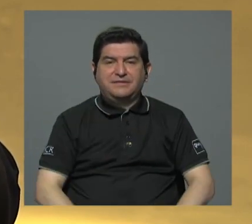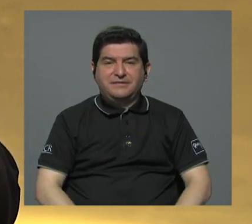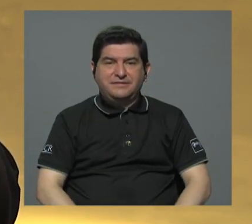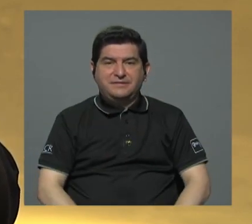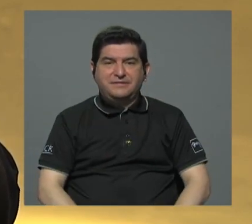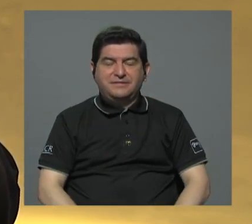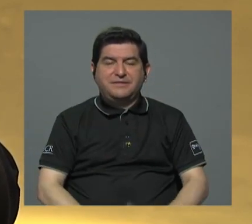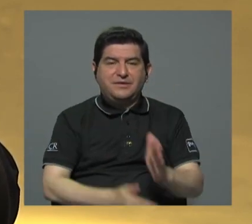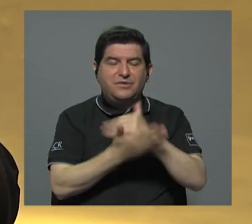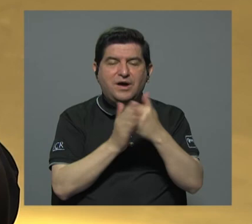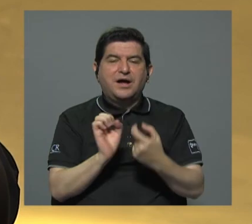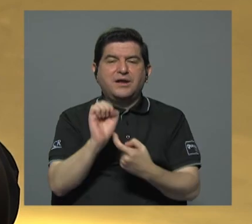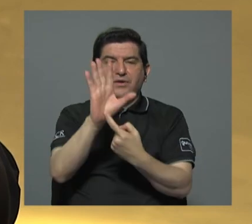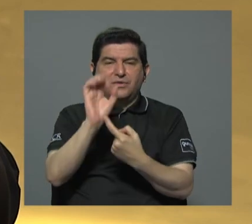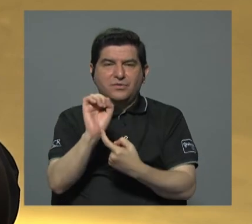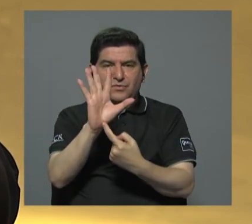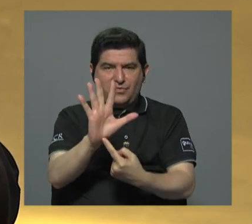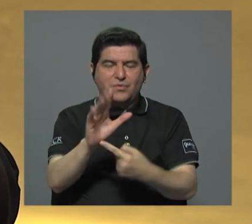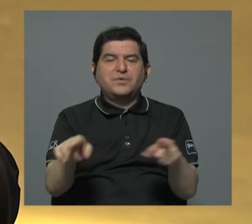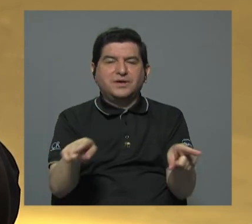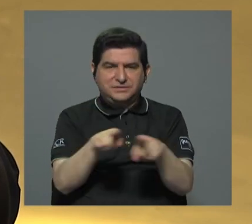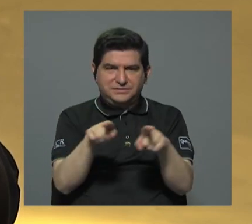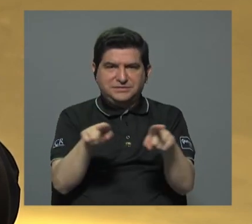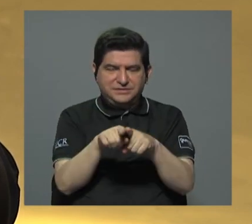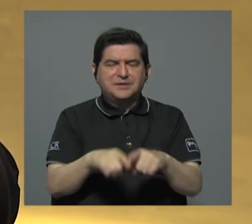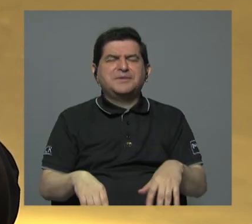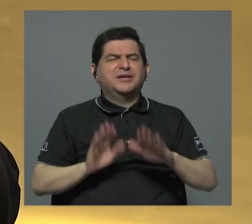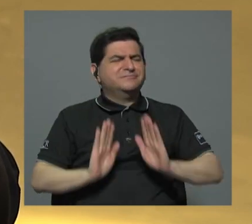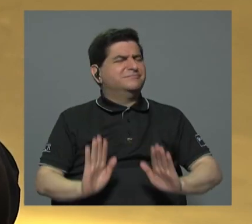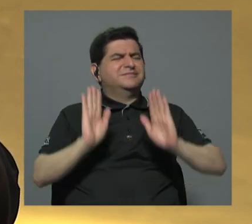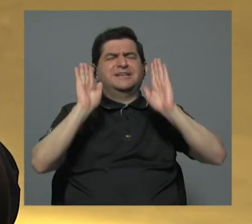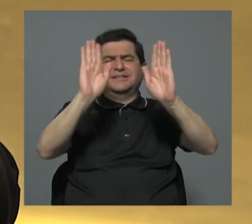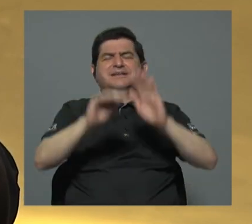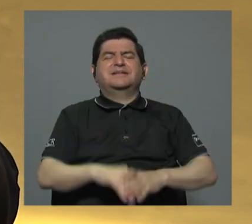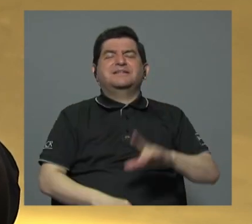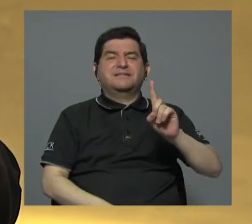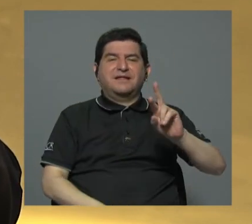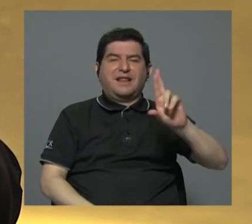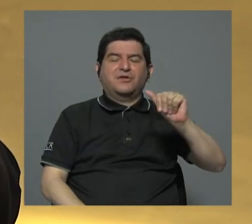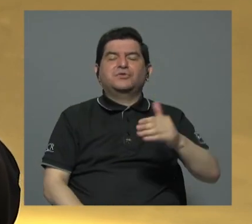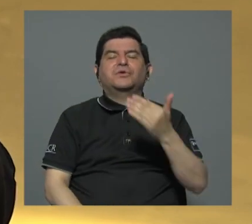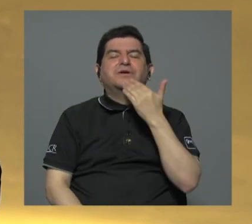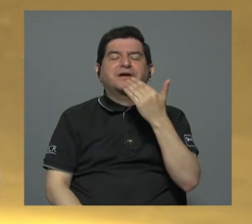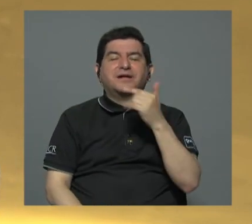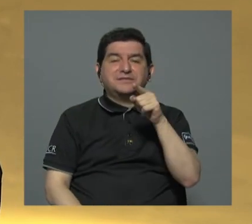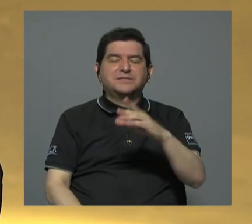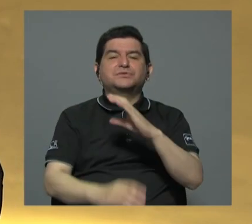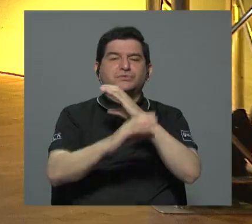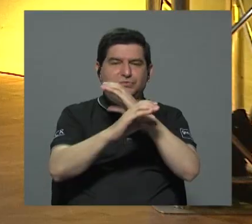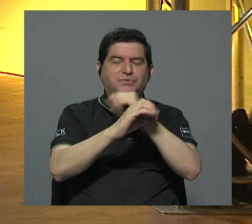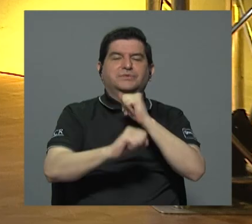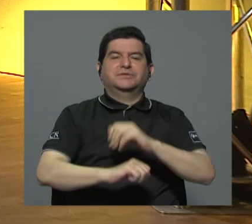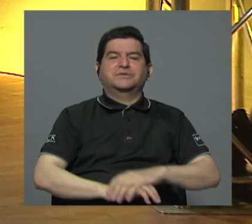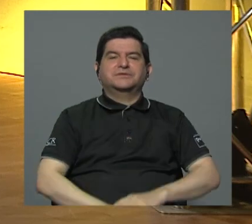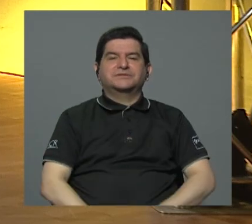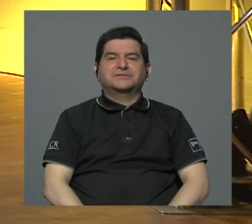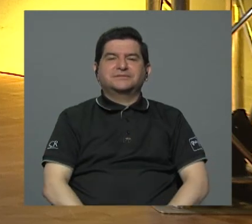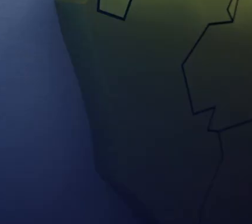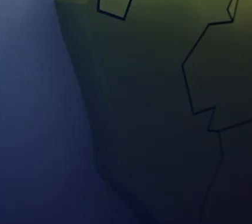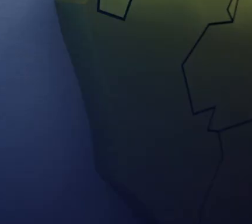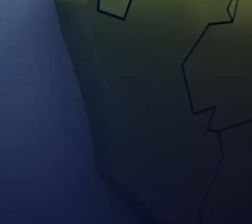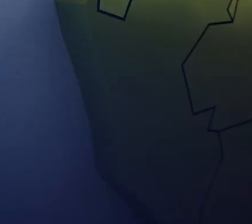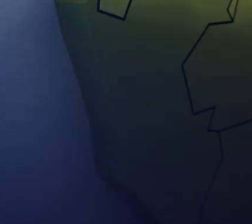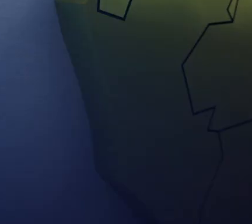y algunas presentaciones estupendas de la doctora. Muchas gracias y cuídese mucho. Muchas